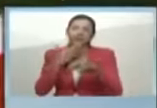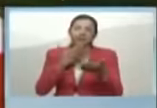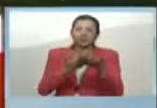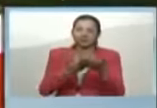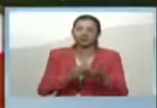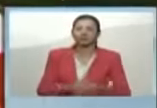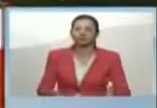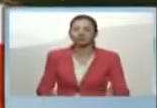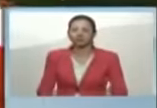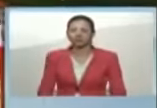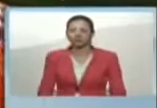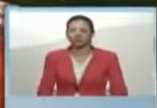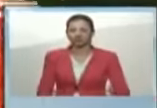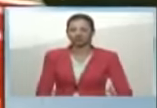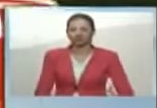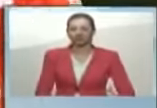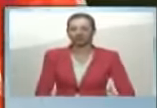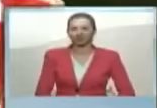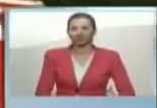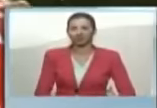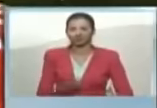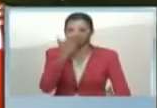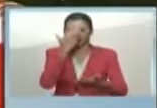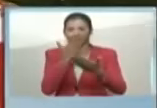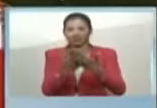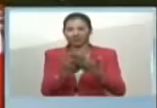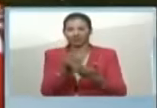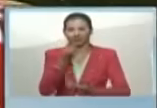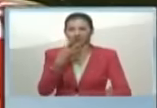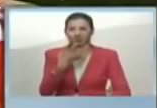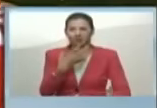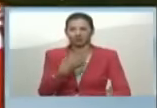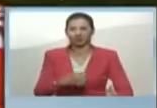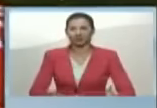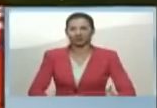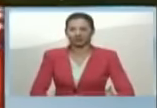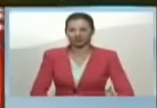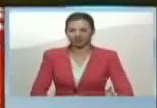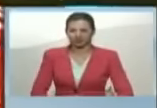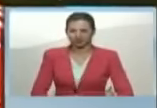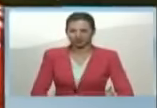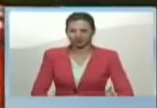de frente, ¿verdad? Aquí, ¿está bien? Tiro de cámara.